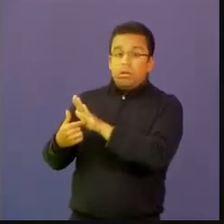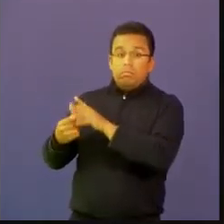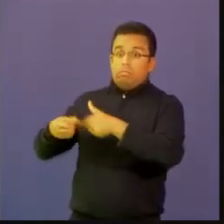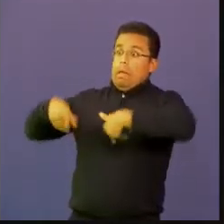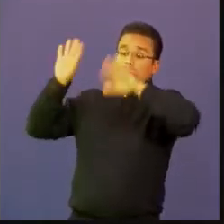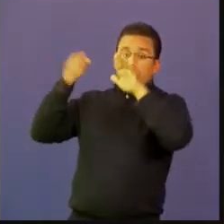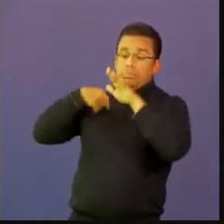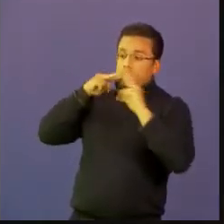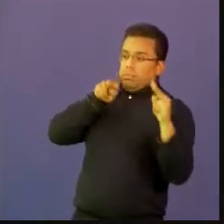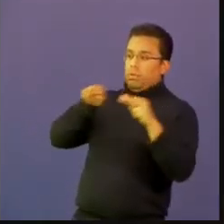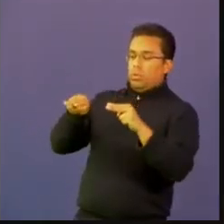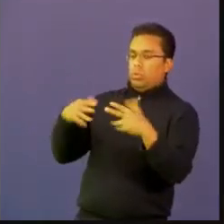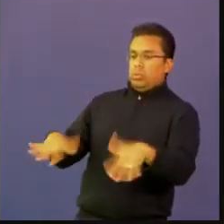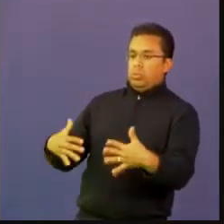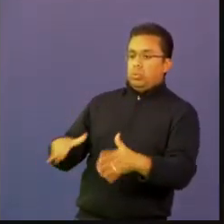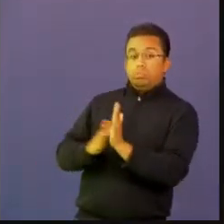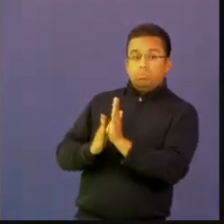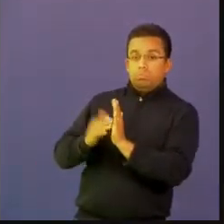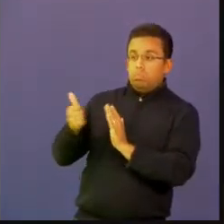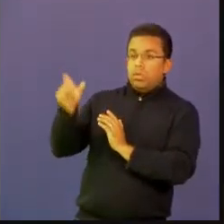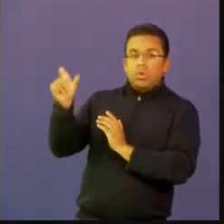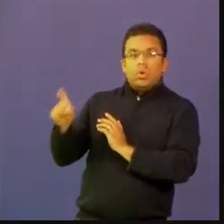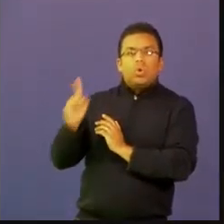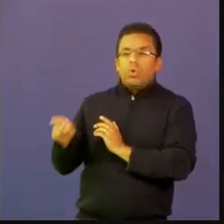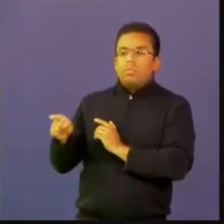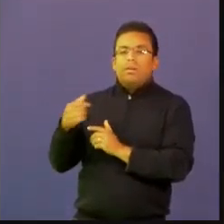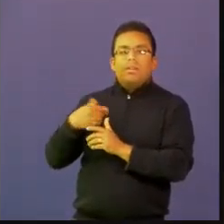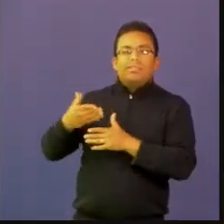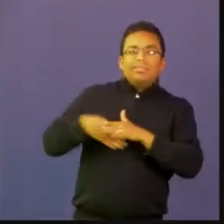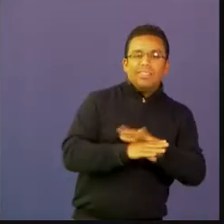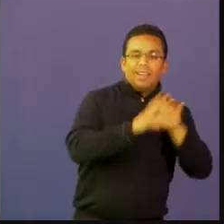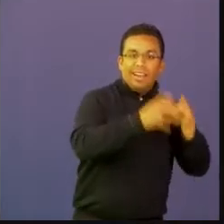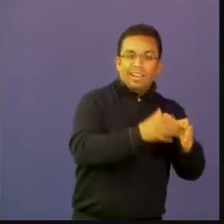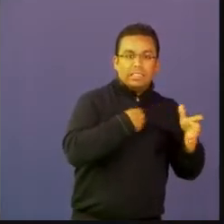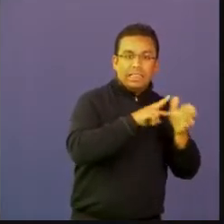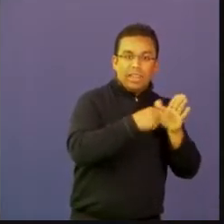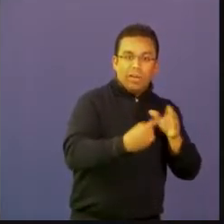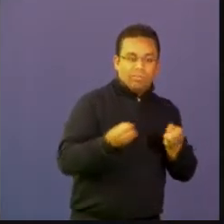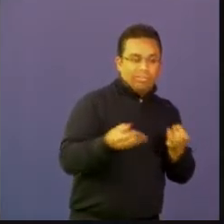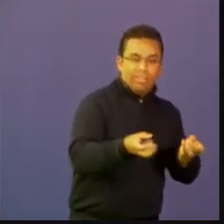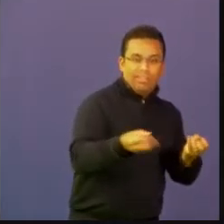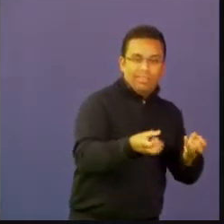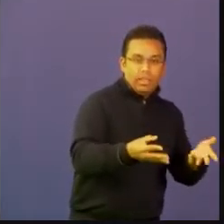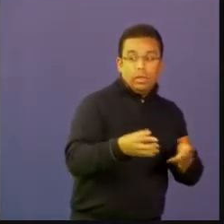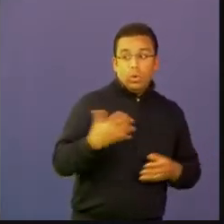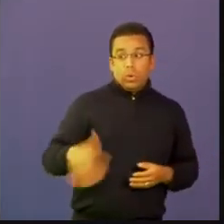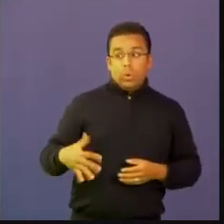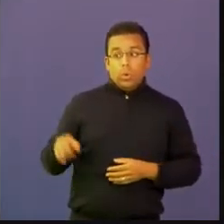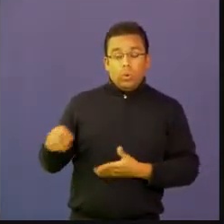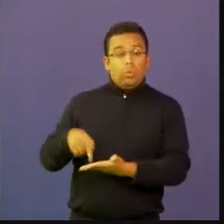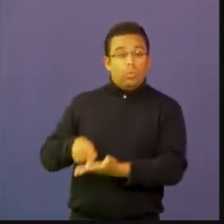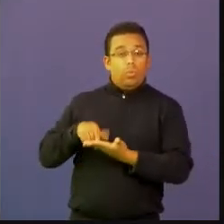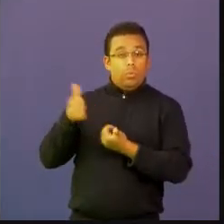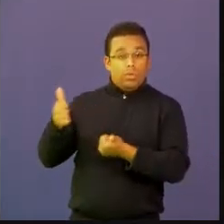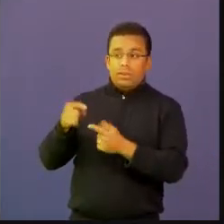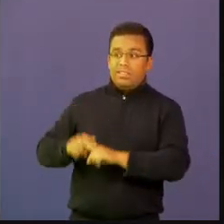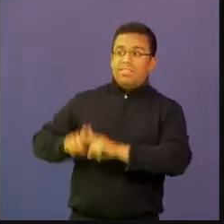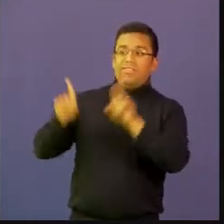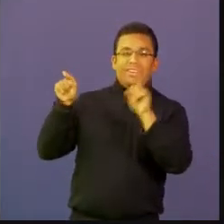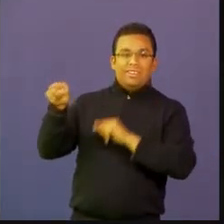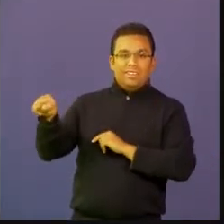que desde Microsoft destacamos por el uso que hacen de la tecnología en sus clases. Porque entendemos que hacen la diferencia en torno a la